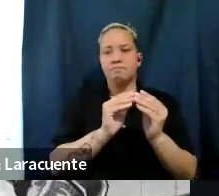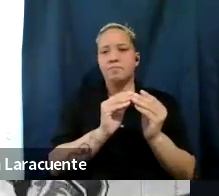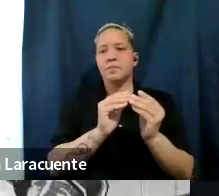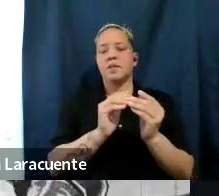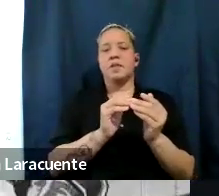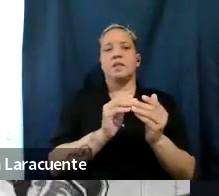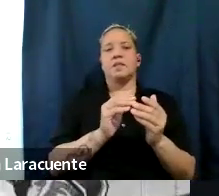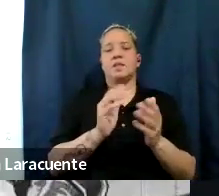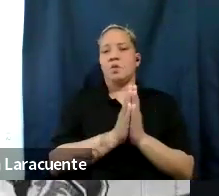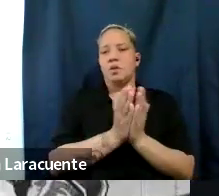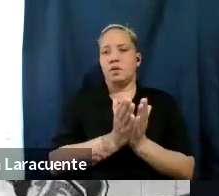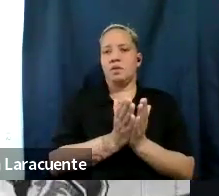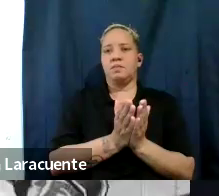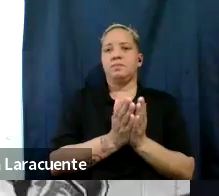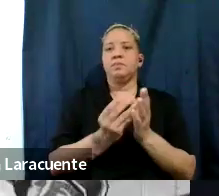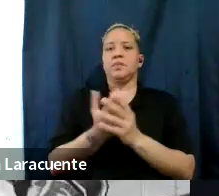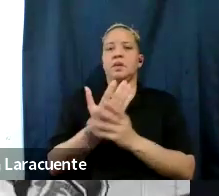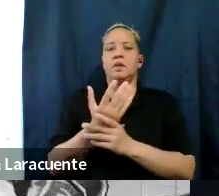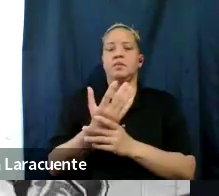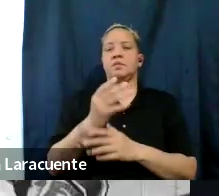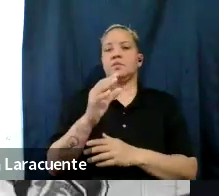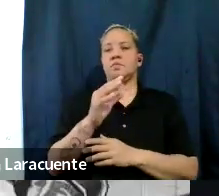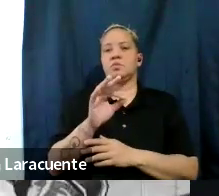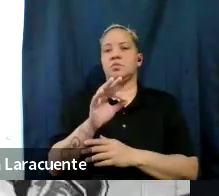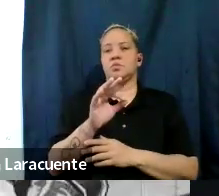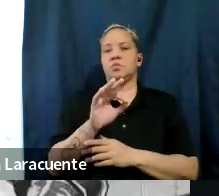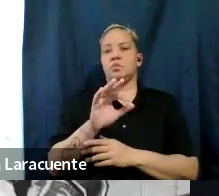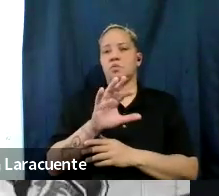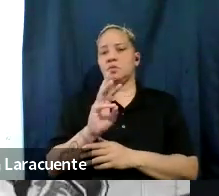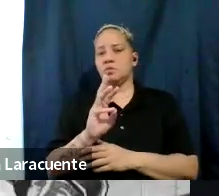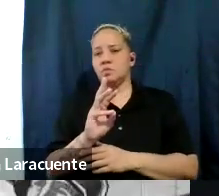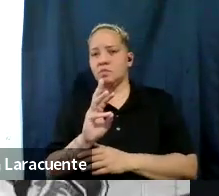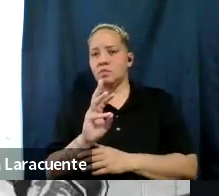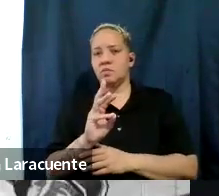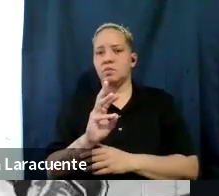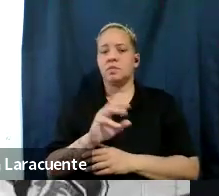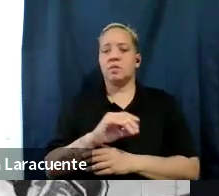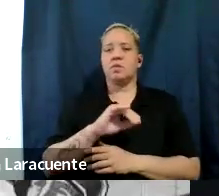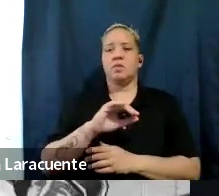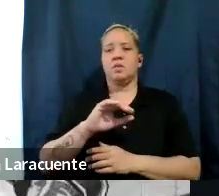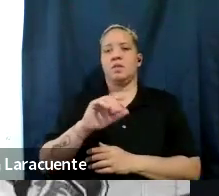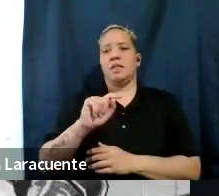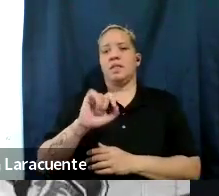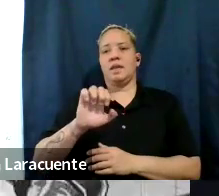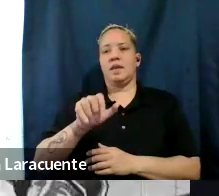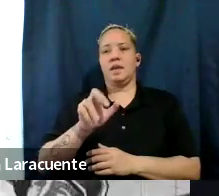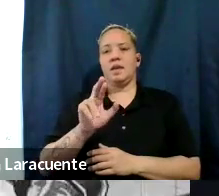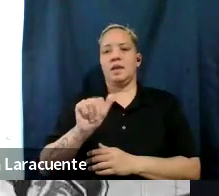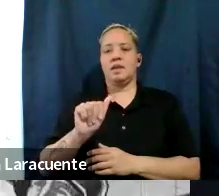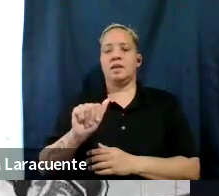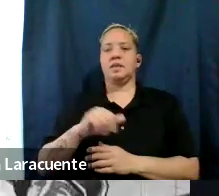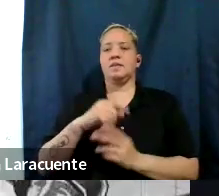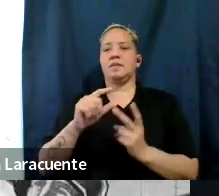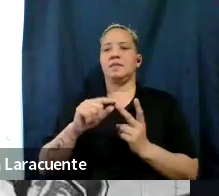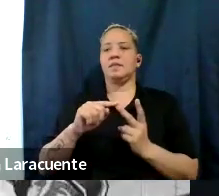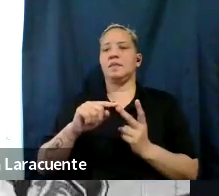1936, los puertorriqueños Carmen Gómez Tejera y Juan Asensio Álvarez Torres, quienes